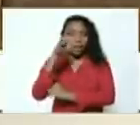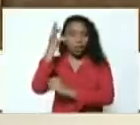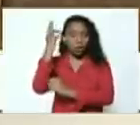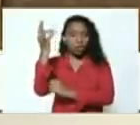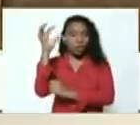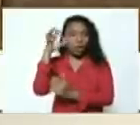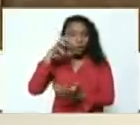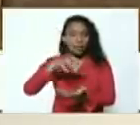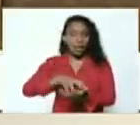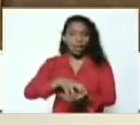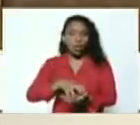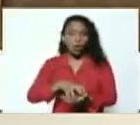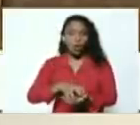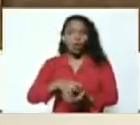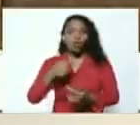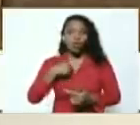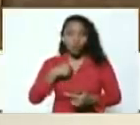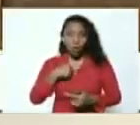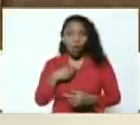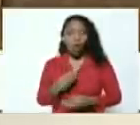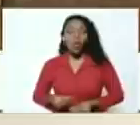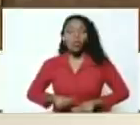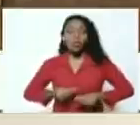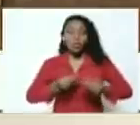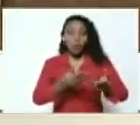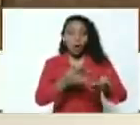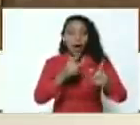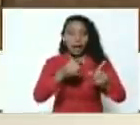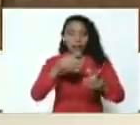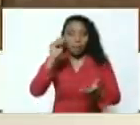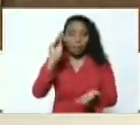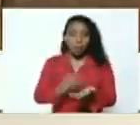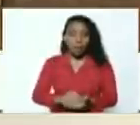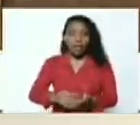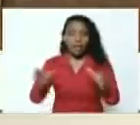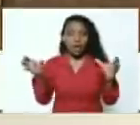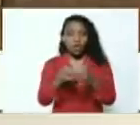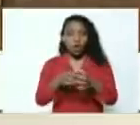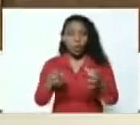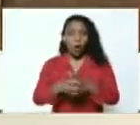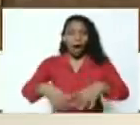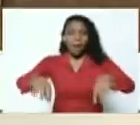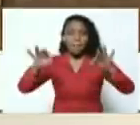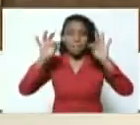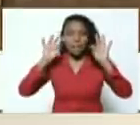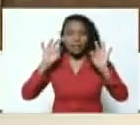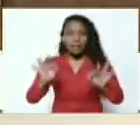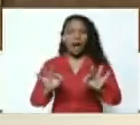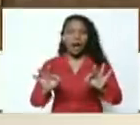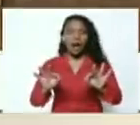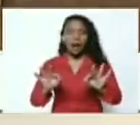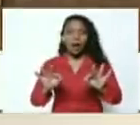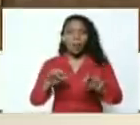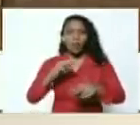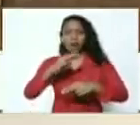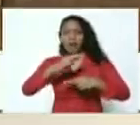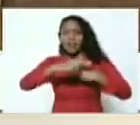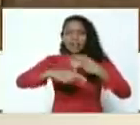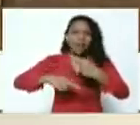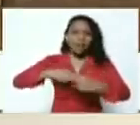Estado, doy por instalada esta comisión especial para una